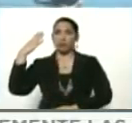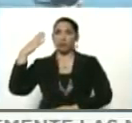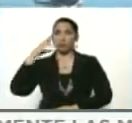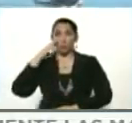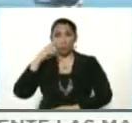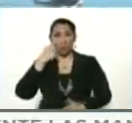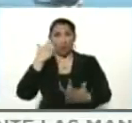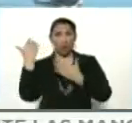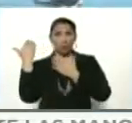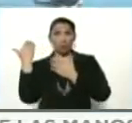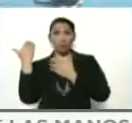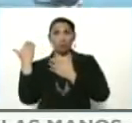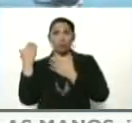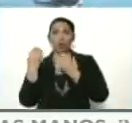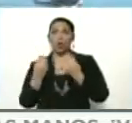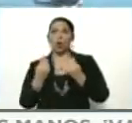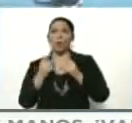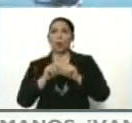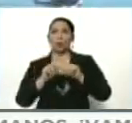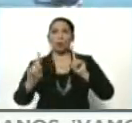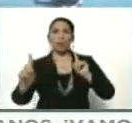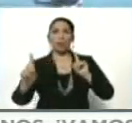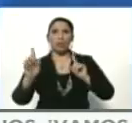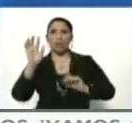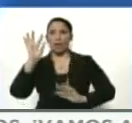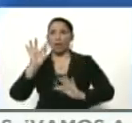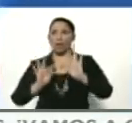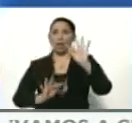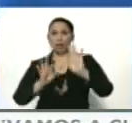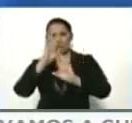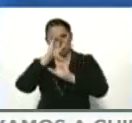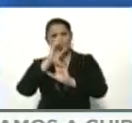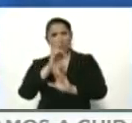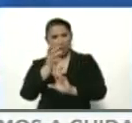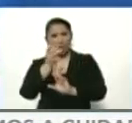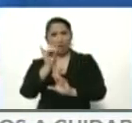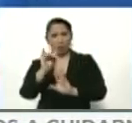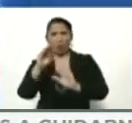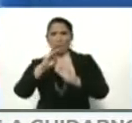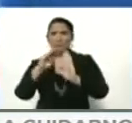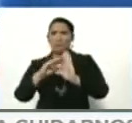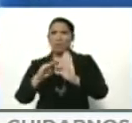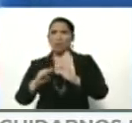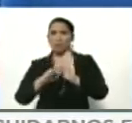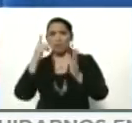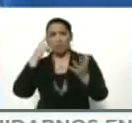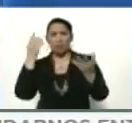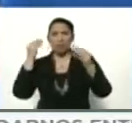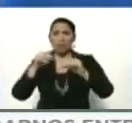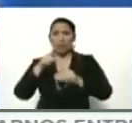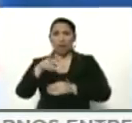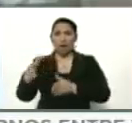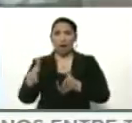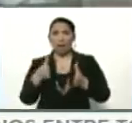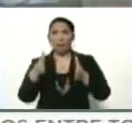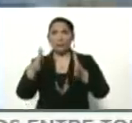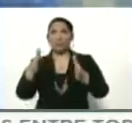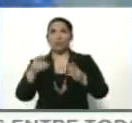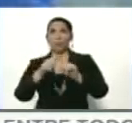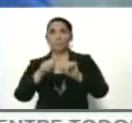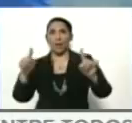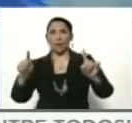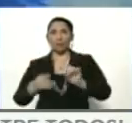lo vemos con el distanciamiento físico, hay respeto de las medidas. Es un camino para